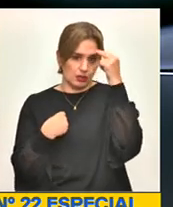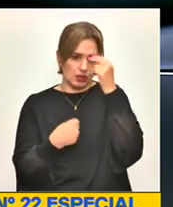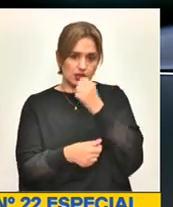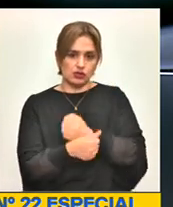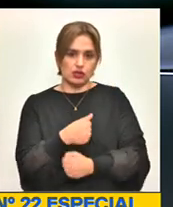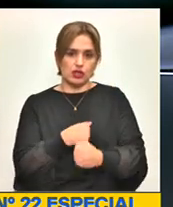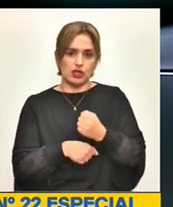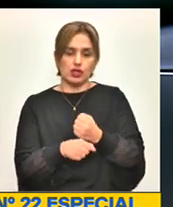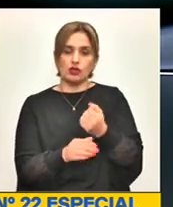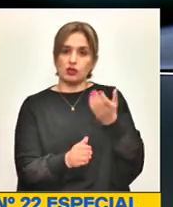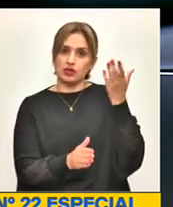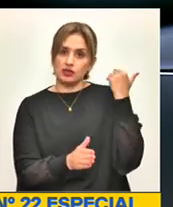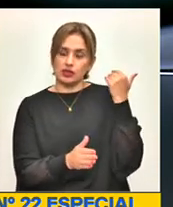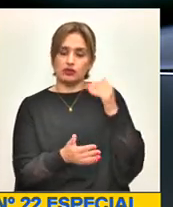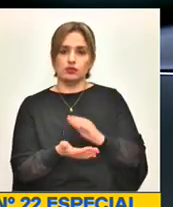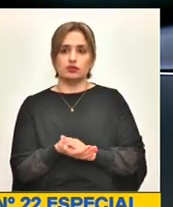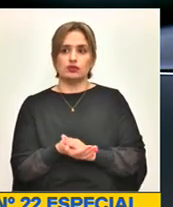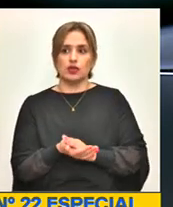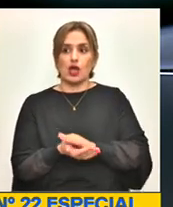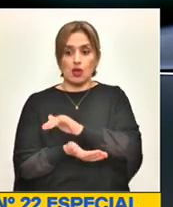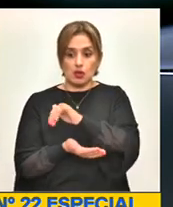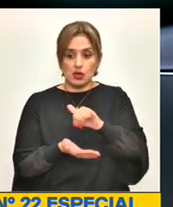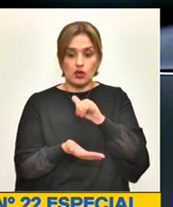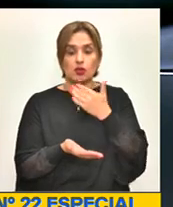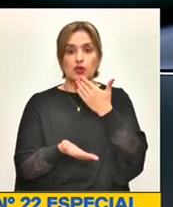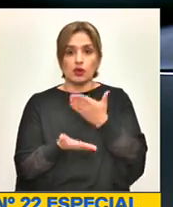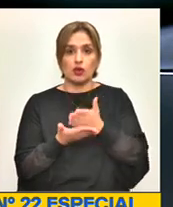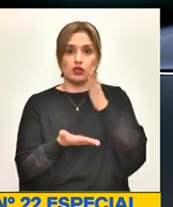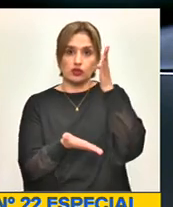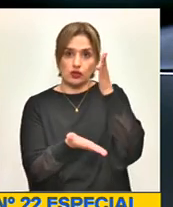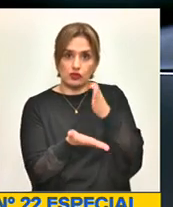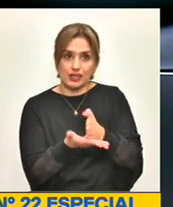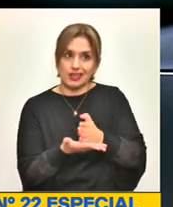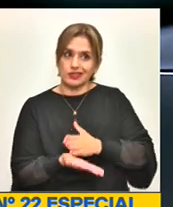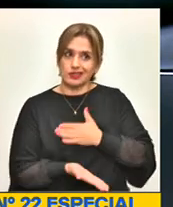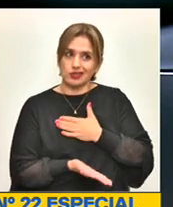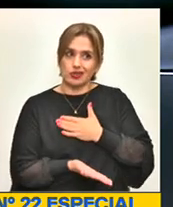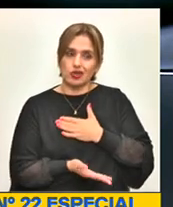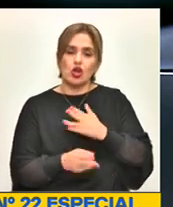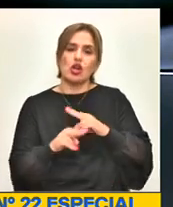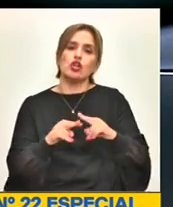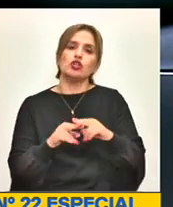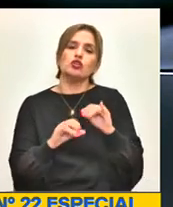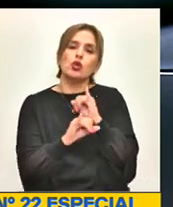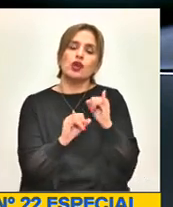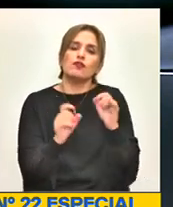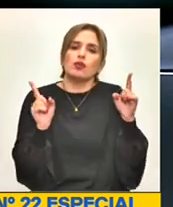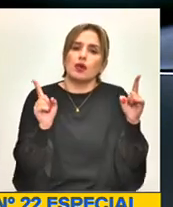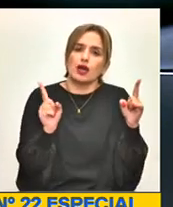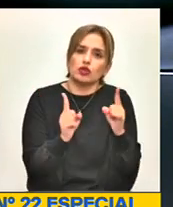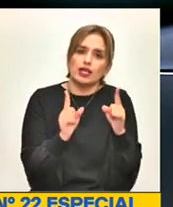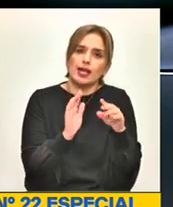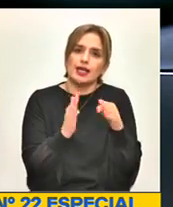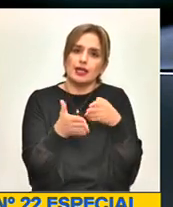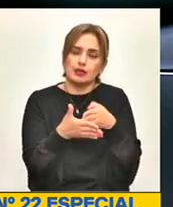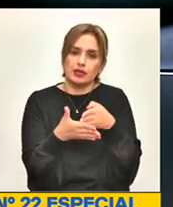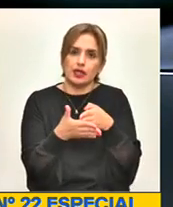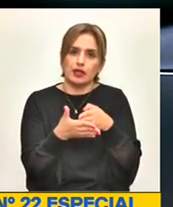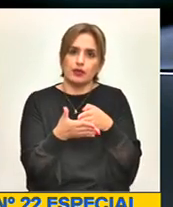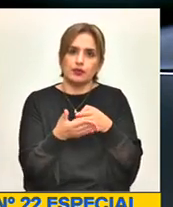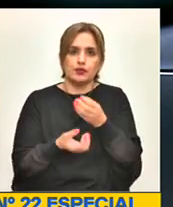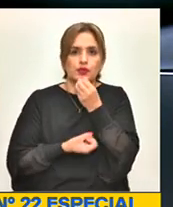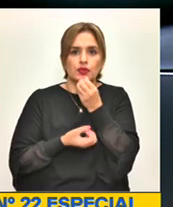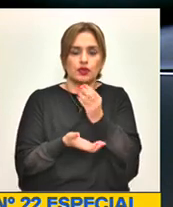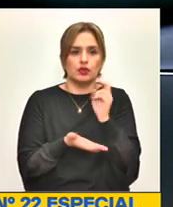pasado sino que cuando se vio obligado a reponerlo lo hizo de manera acotada tal y como lo expresó el